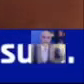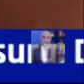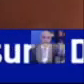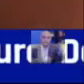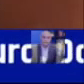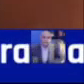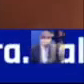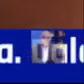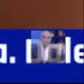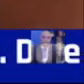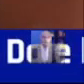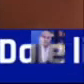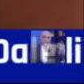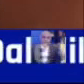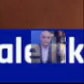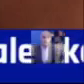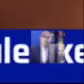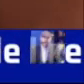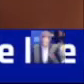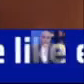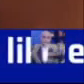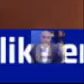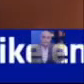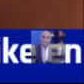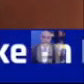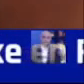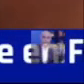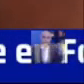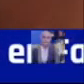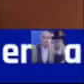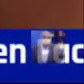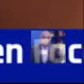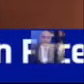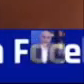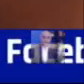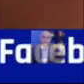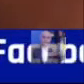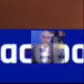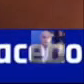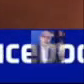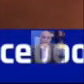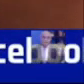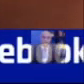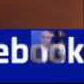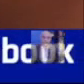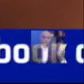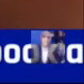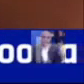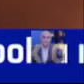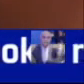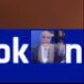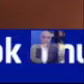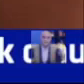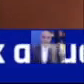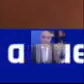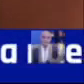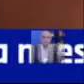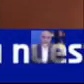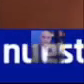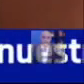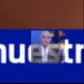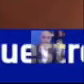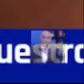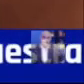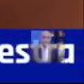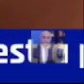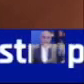a la gente a escuchar una videocolumna que tengo en el Oficio del Reportero, donde hablaba precisamente de la necesidad de que Claudia